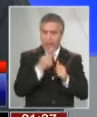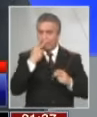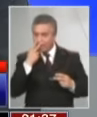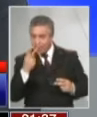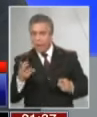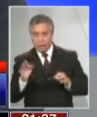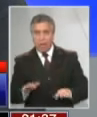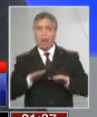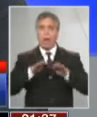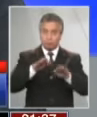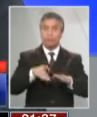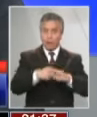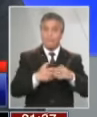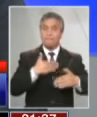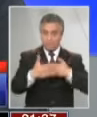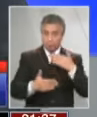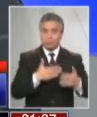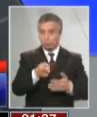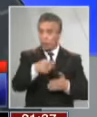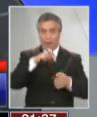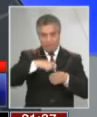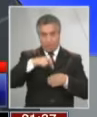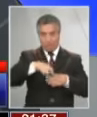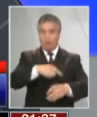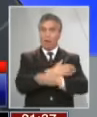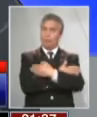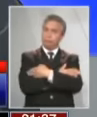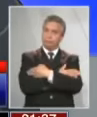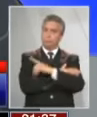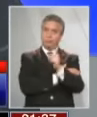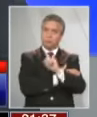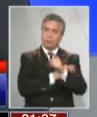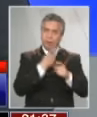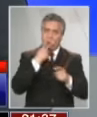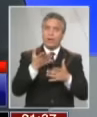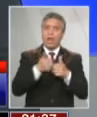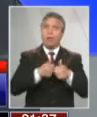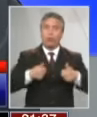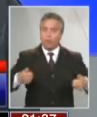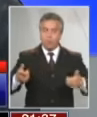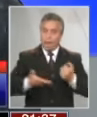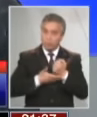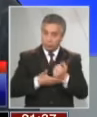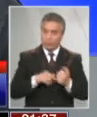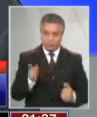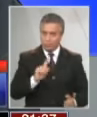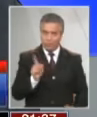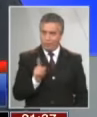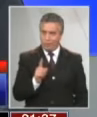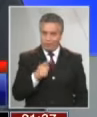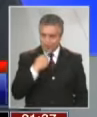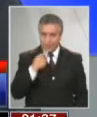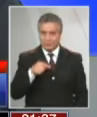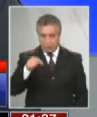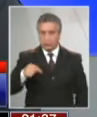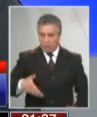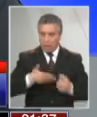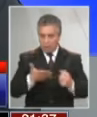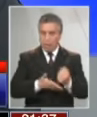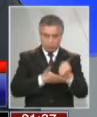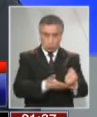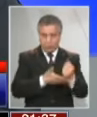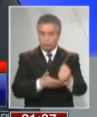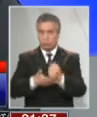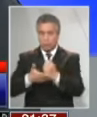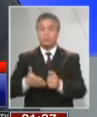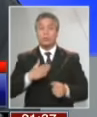y de apoyar el proceso, porque tampoco es que un parlamentario esté ahí con los brazos cruzados mirando cómo las autoridades ayudan o la gente ve problemas, creo que contribuye y yo siento